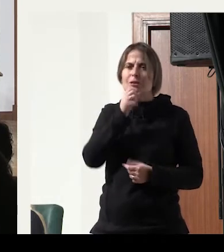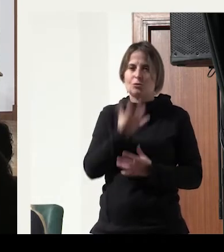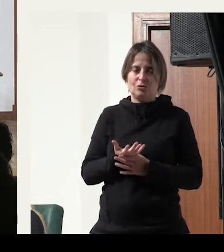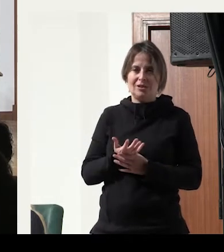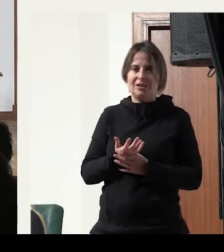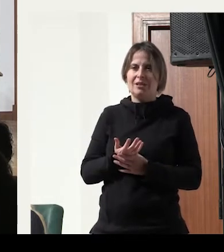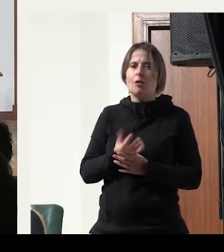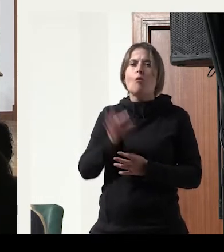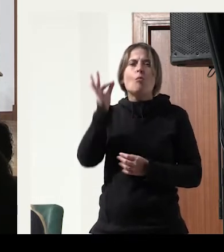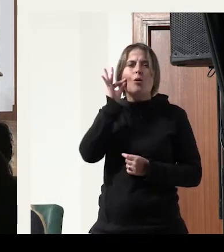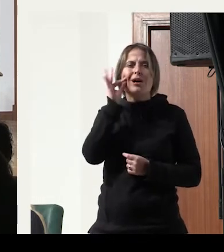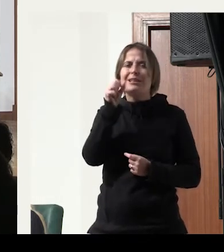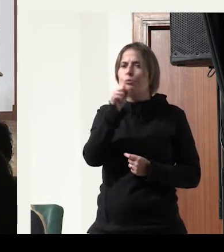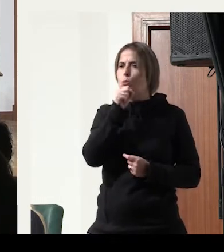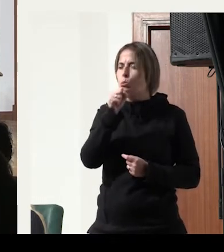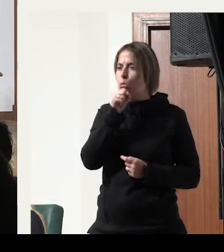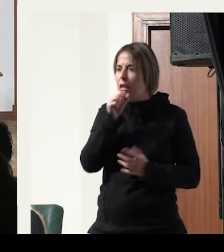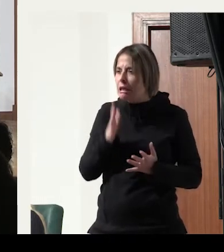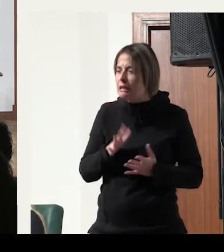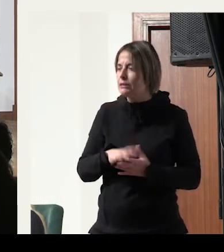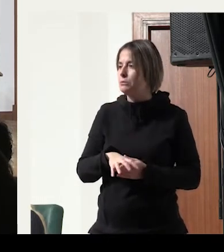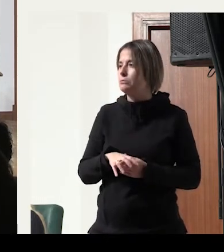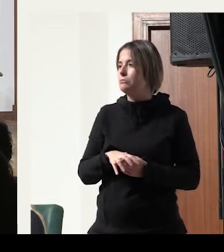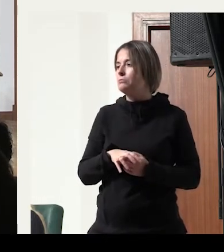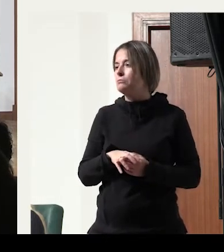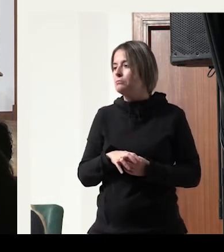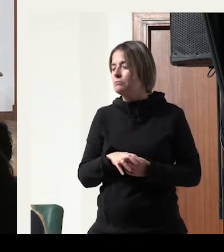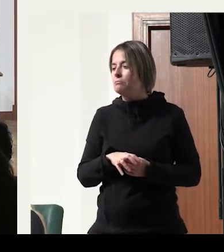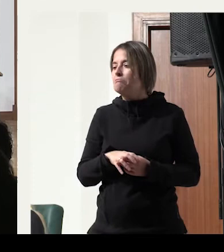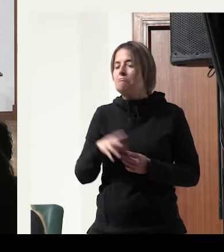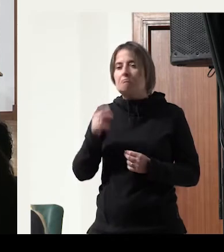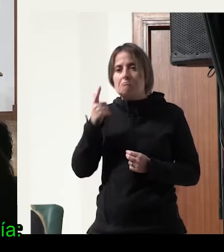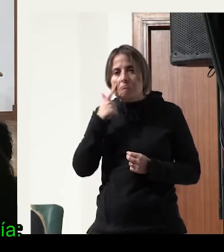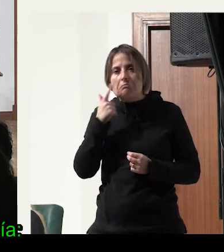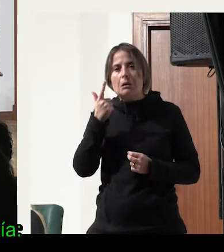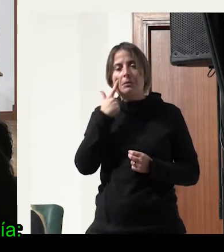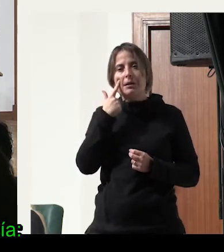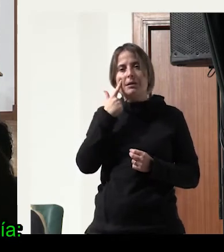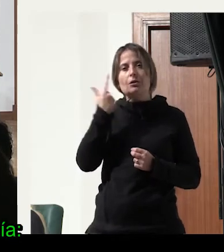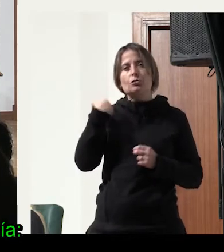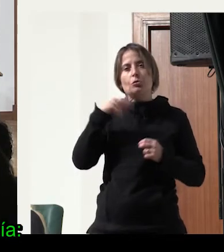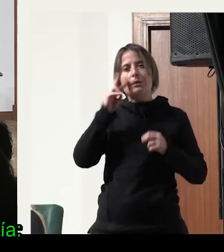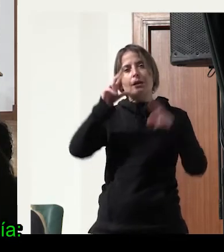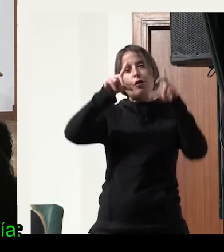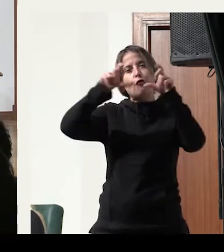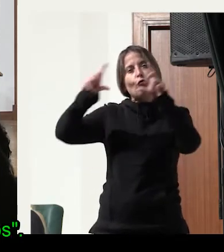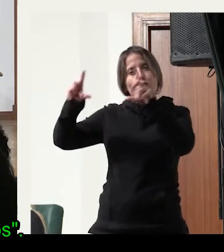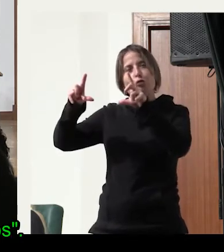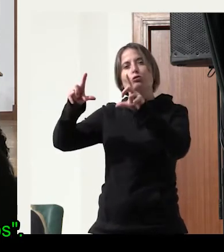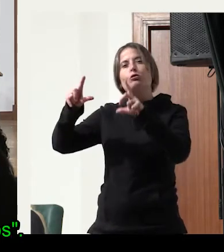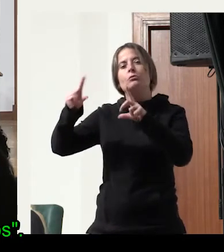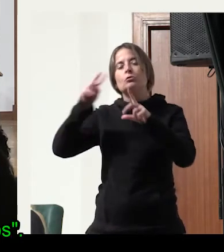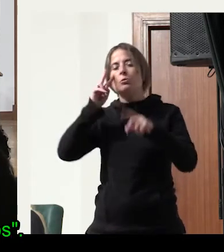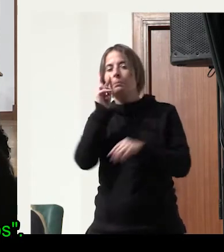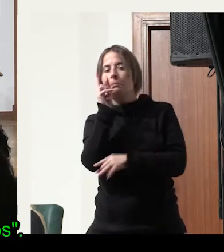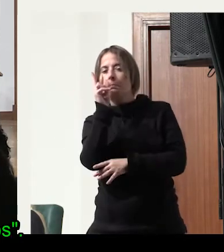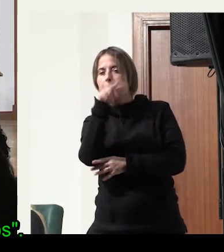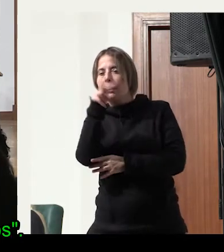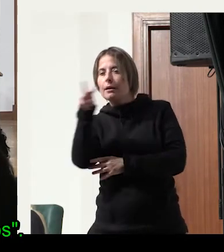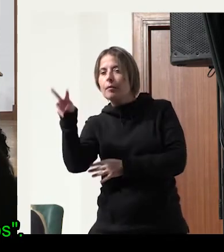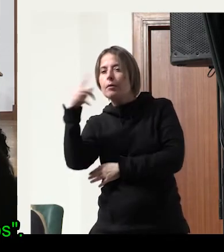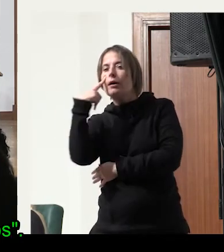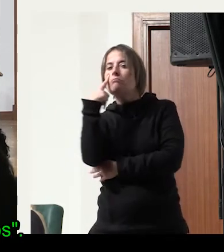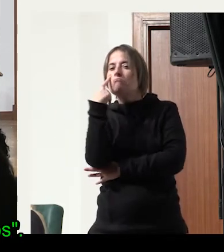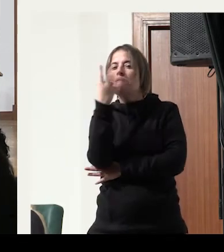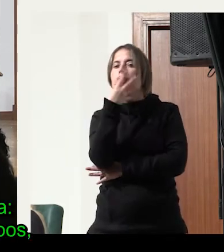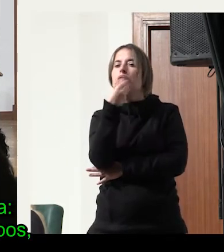viejas. Bueno, hombre, hacía un ejercicio viendo las fotos, quiero decir, las miraba y decía, jo, qué bonito, qué bien que